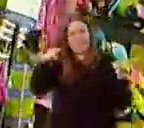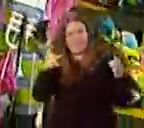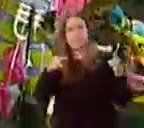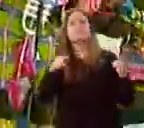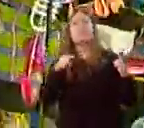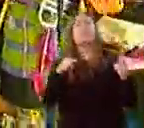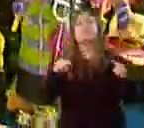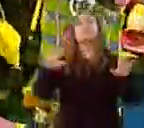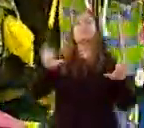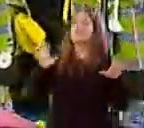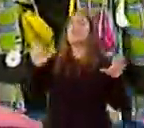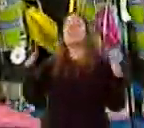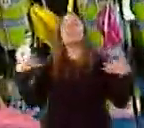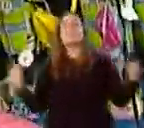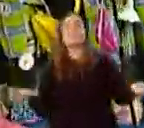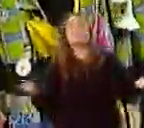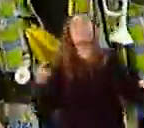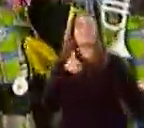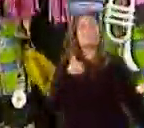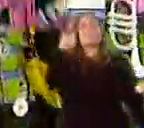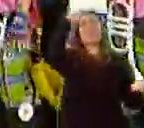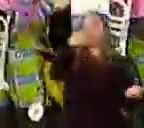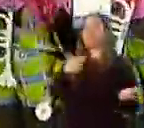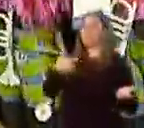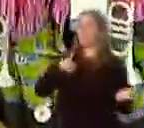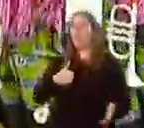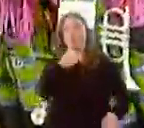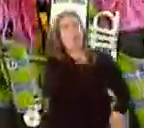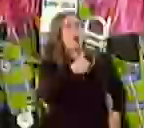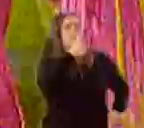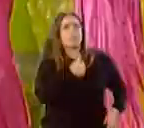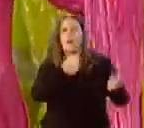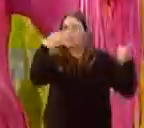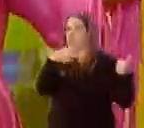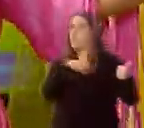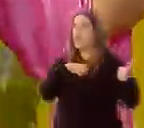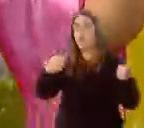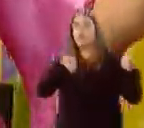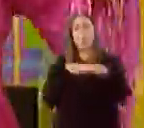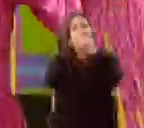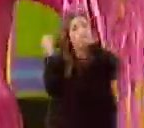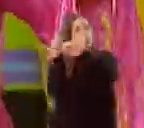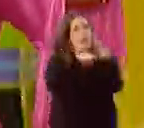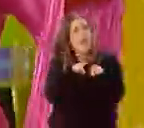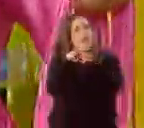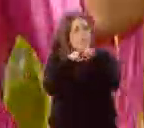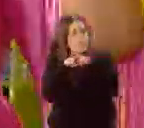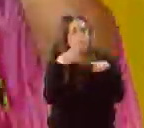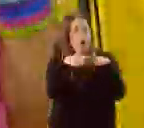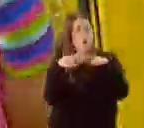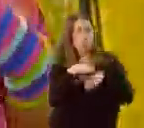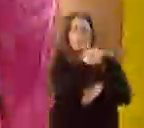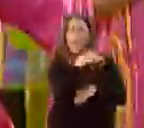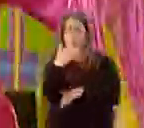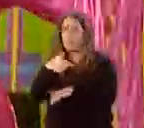y él no abandona la hora de criticar lo que está mal a mí no